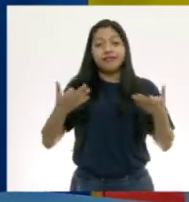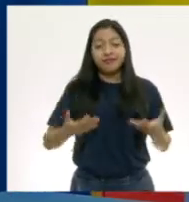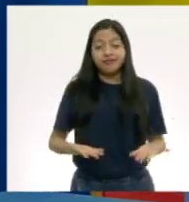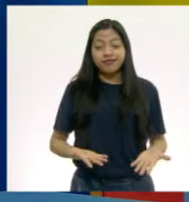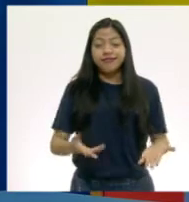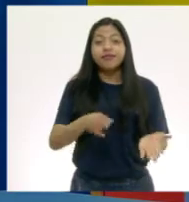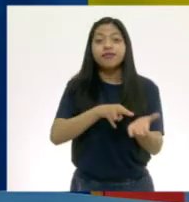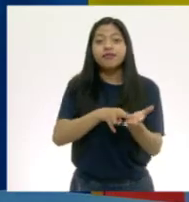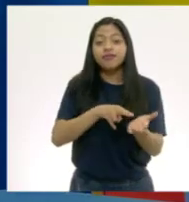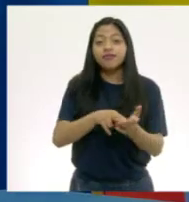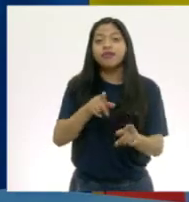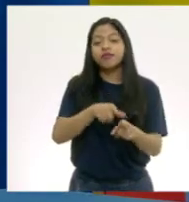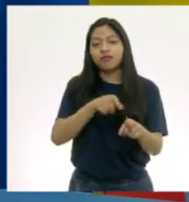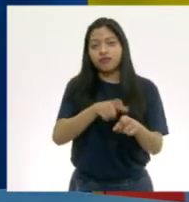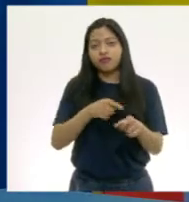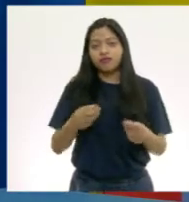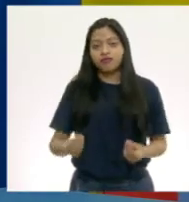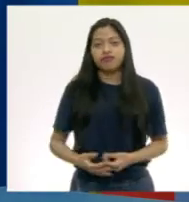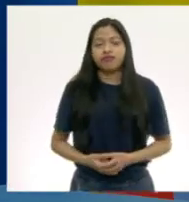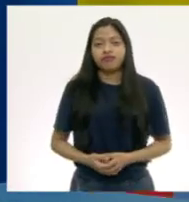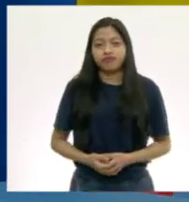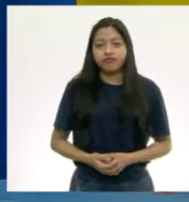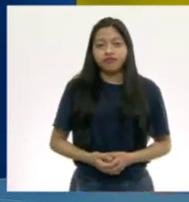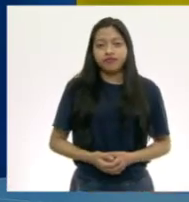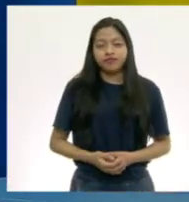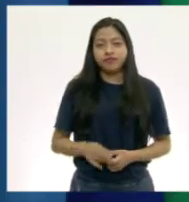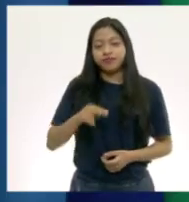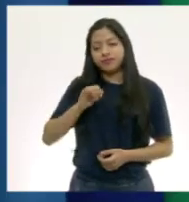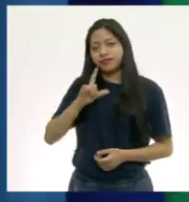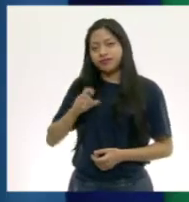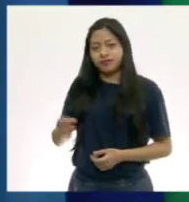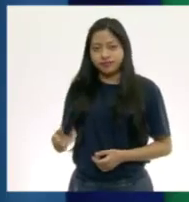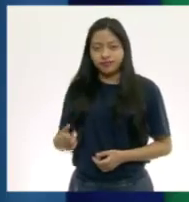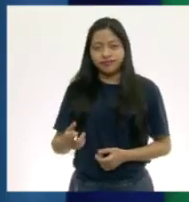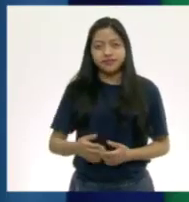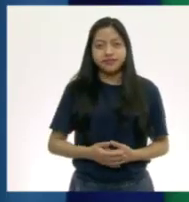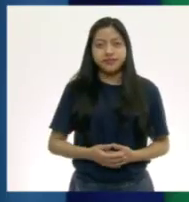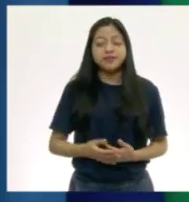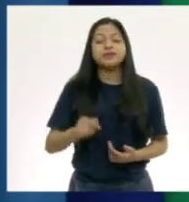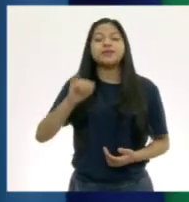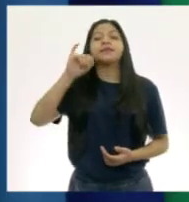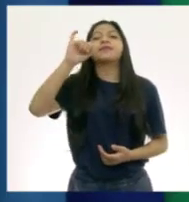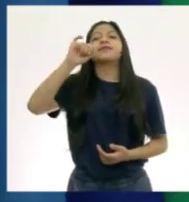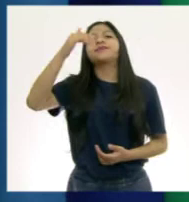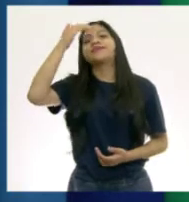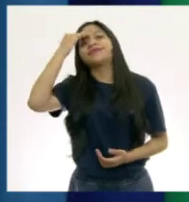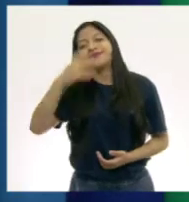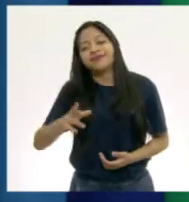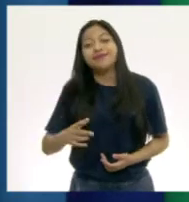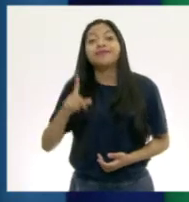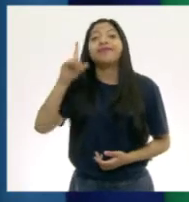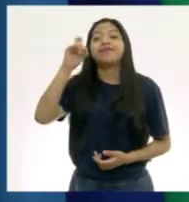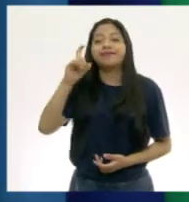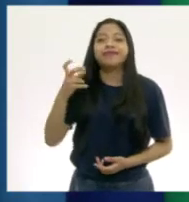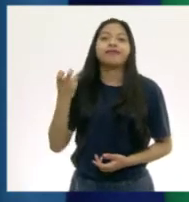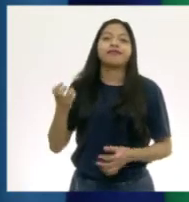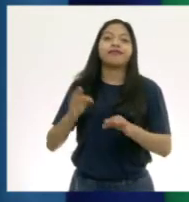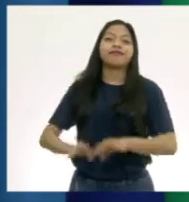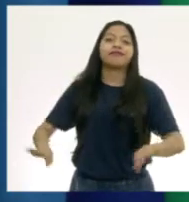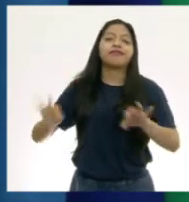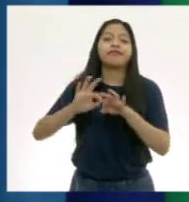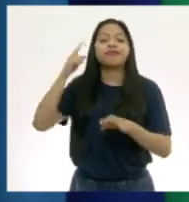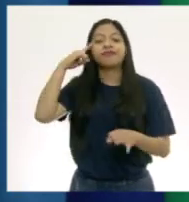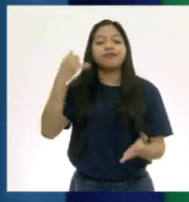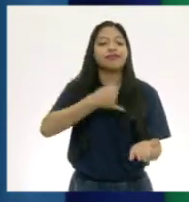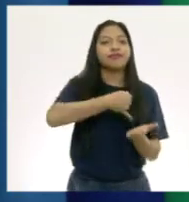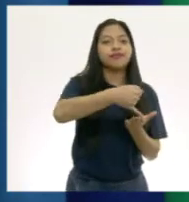después de la crecida anual del Nilo. Claro, ya hemos visto que el agua es fundamental para que se desarrolle la agricultura y